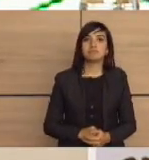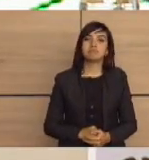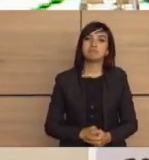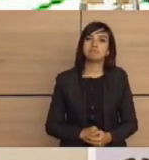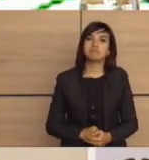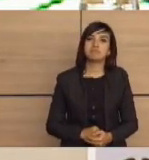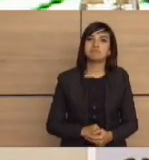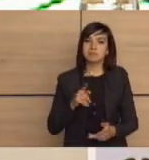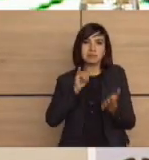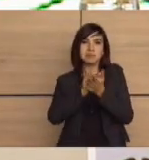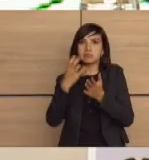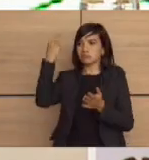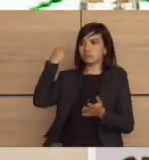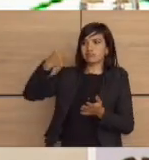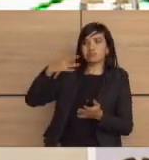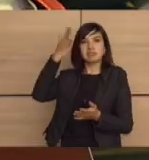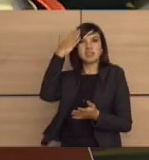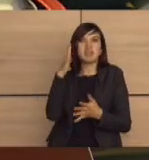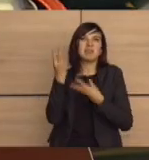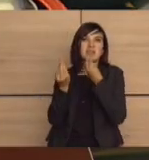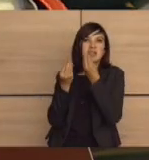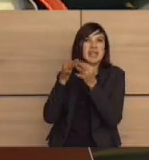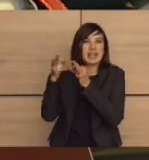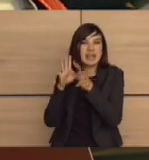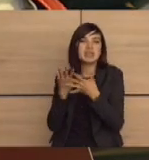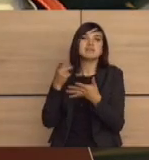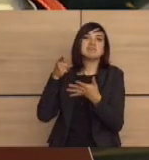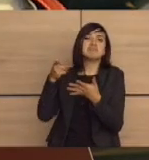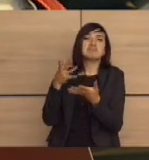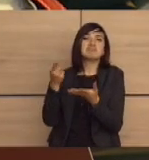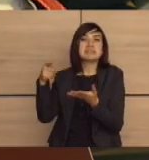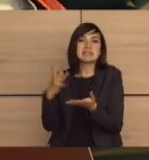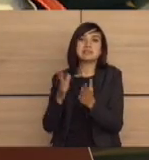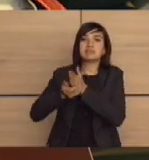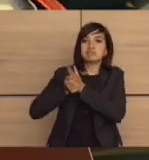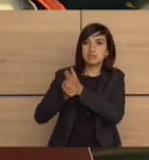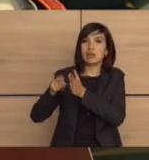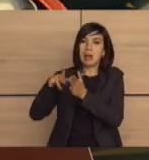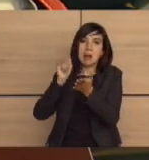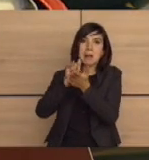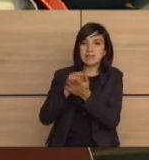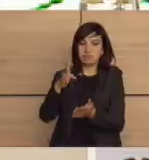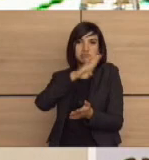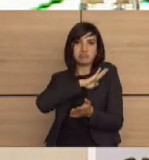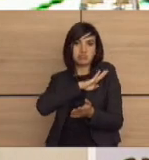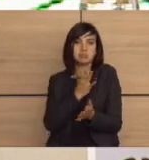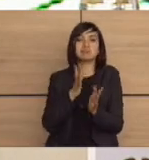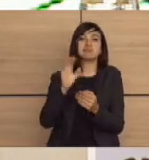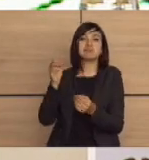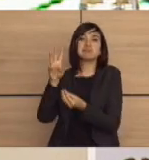educación media, la básica y la superior, porque es sobre esa construcción que tendríamos que estar trabajando. Y un